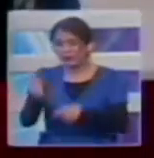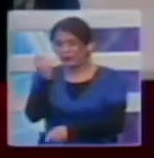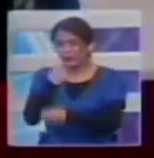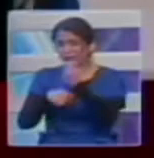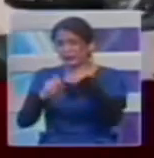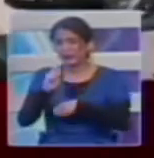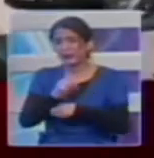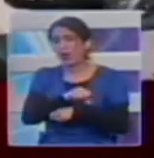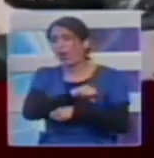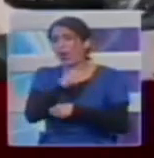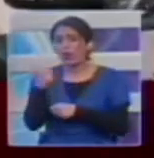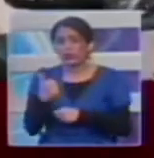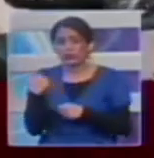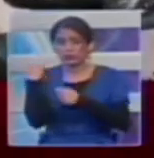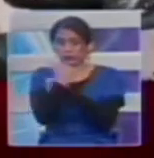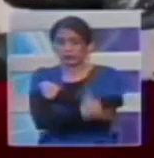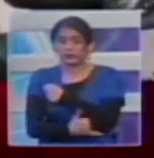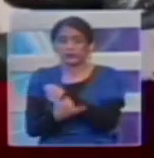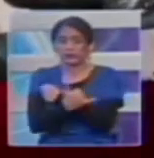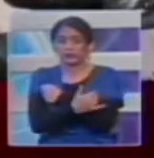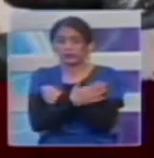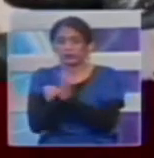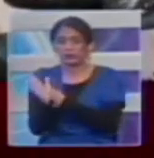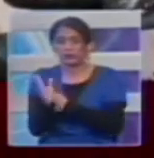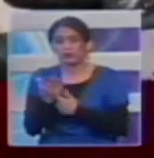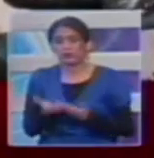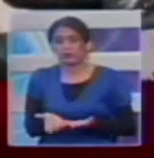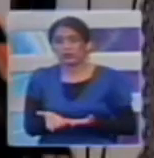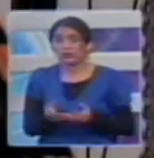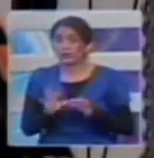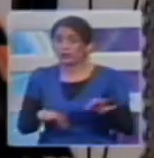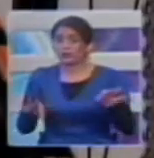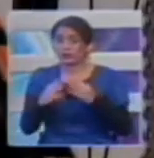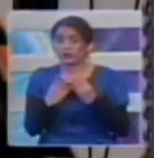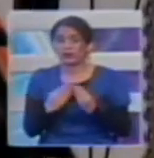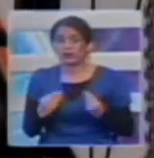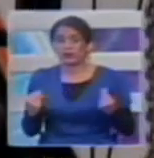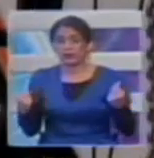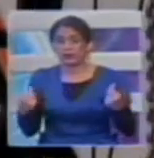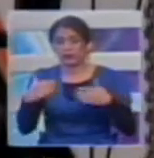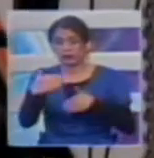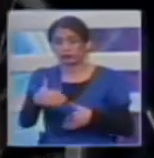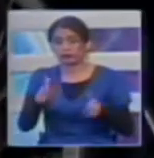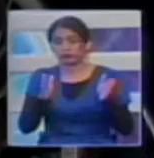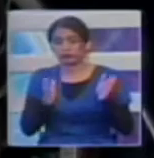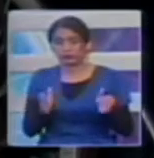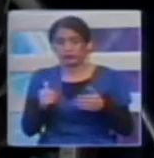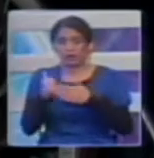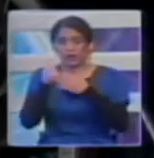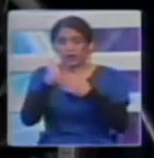mundiales. Pero no se podría hacer si es que no tenemos calidad de por medio. Un laboratorio que permitirá a las